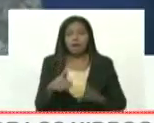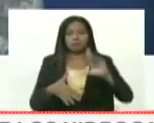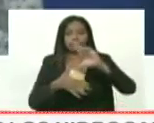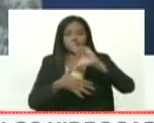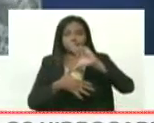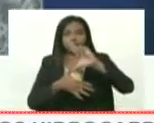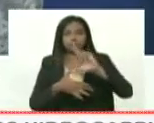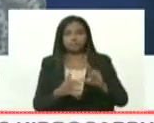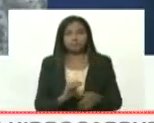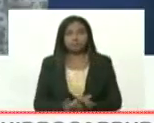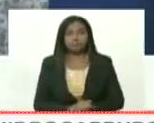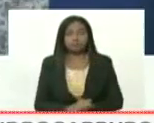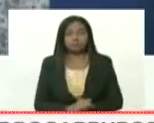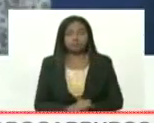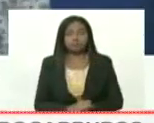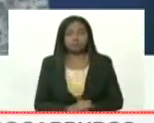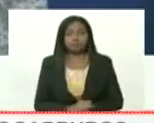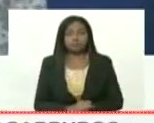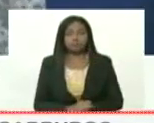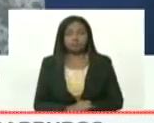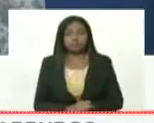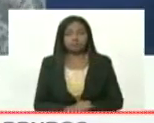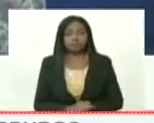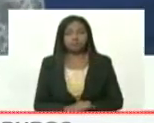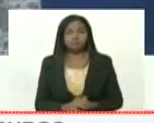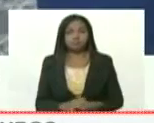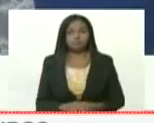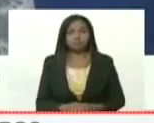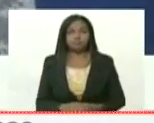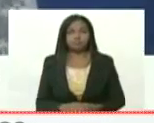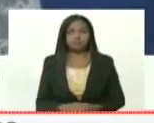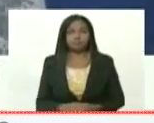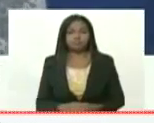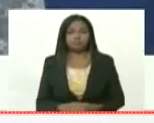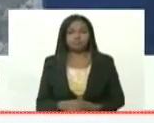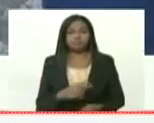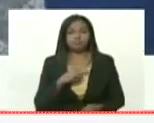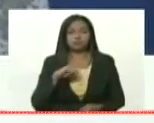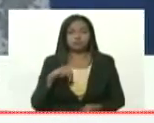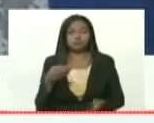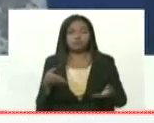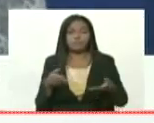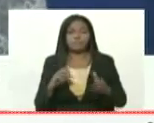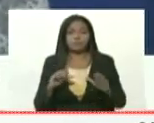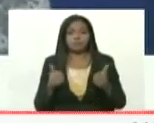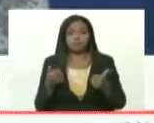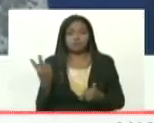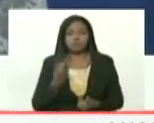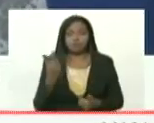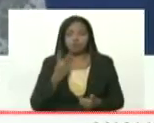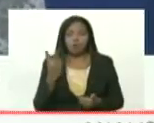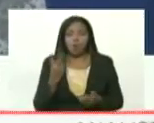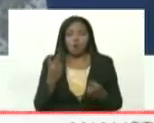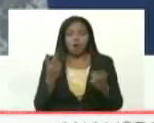Latinoamérica. Nosotros, digamos que nacimos como un sueño de dos investigadores, el